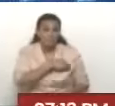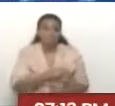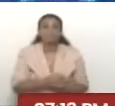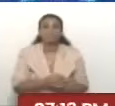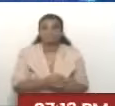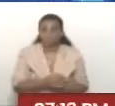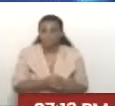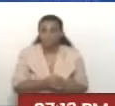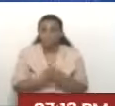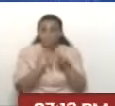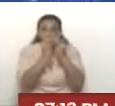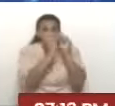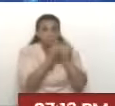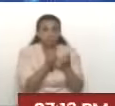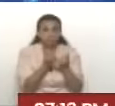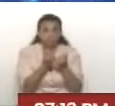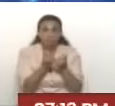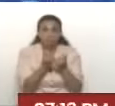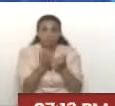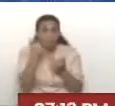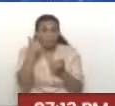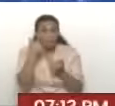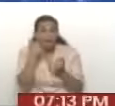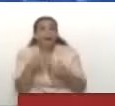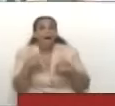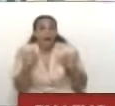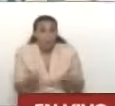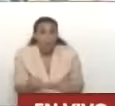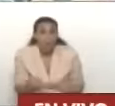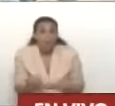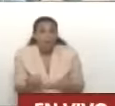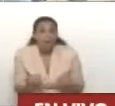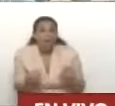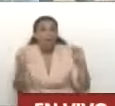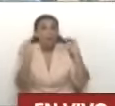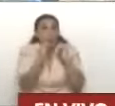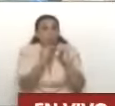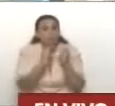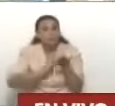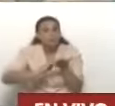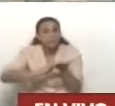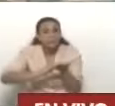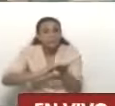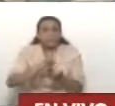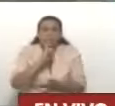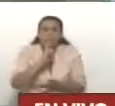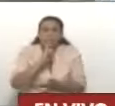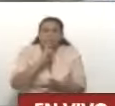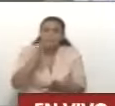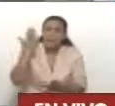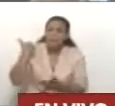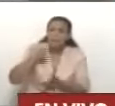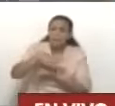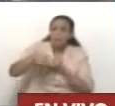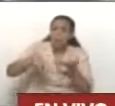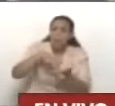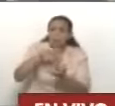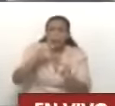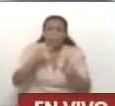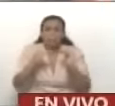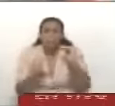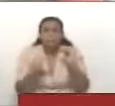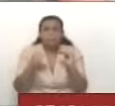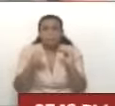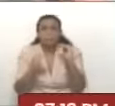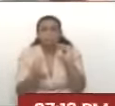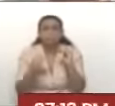Porque con la recuperación económica tiene que venir la sanación de las heridas de desigualdad